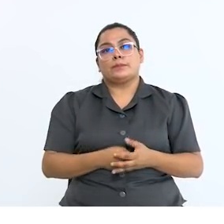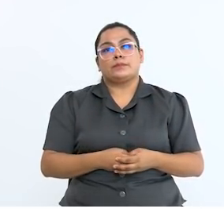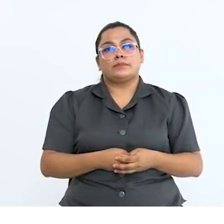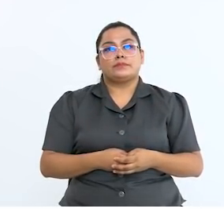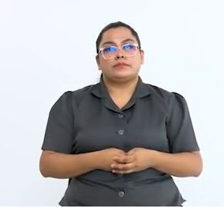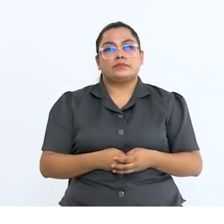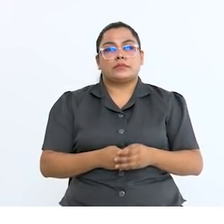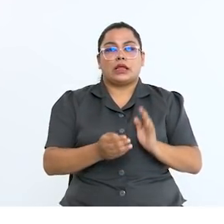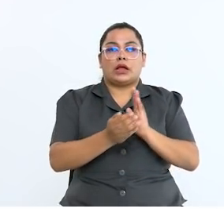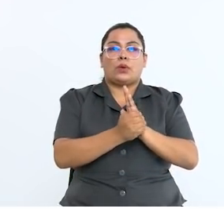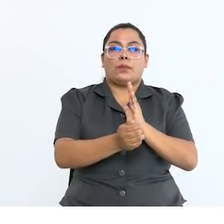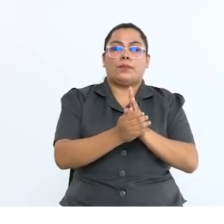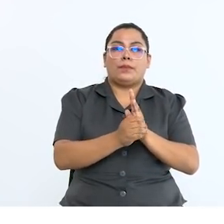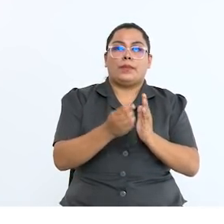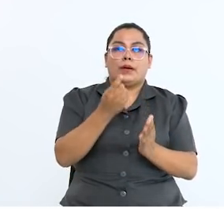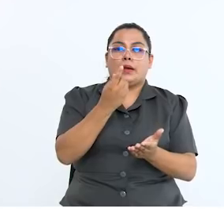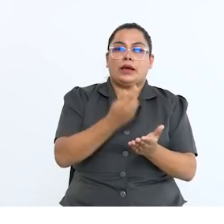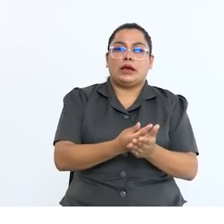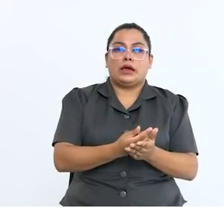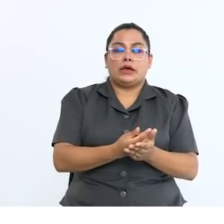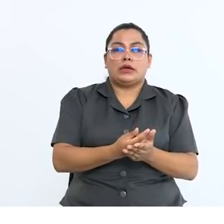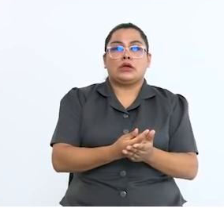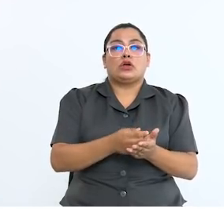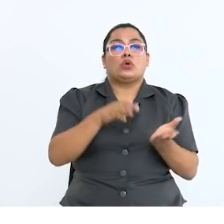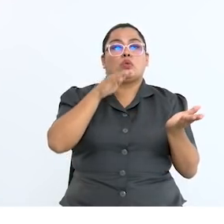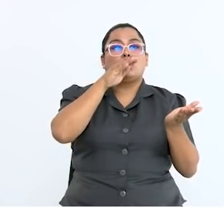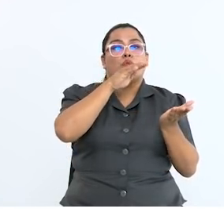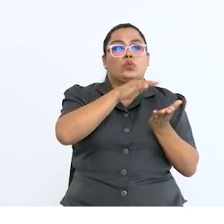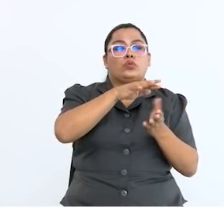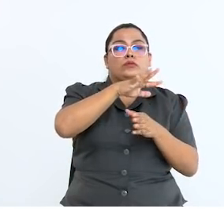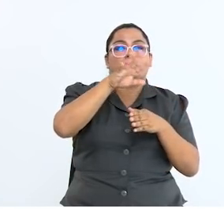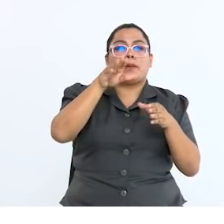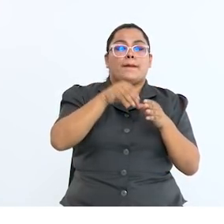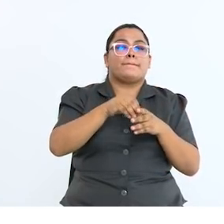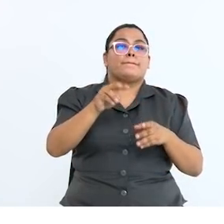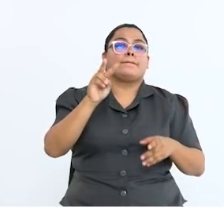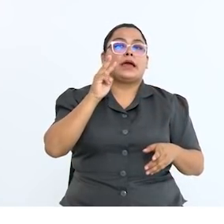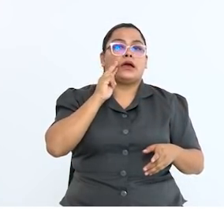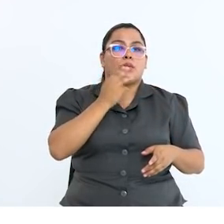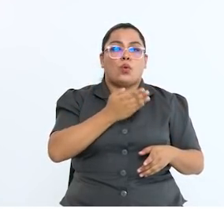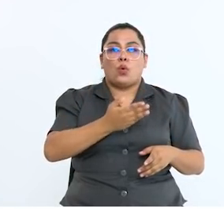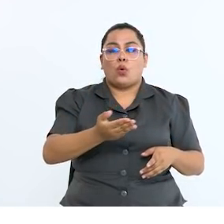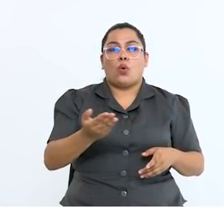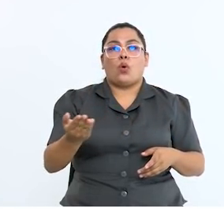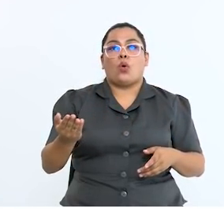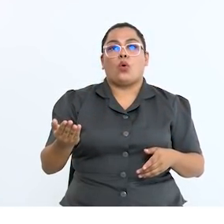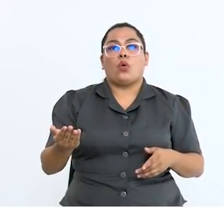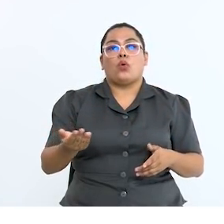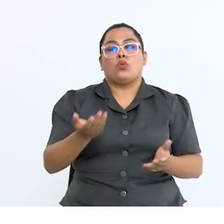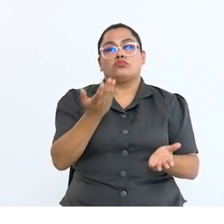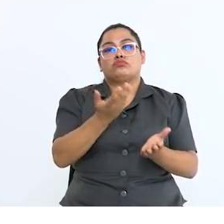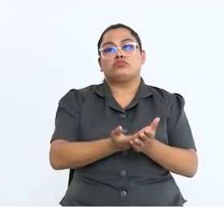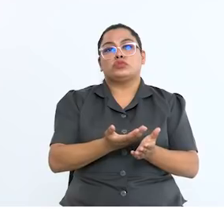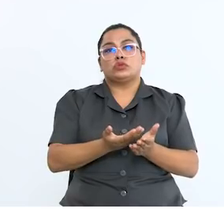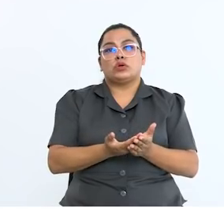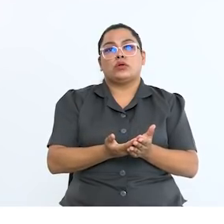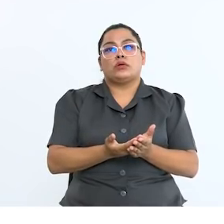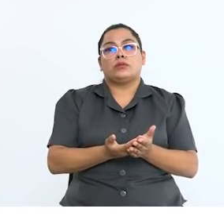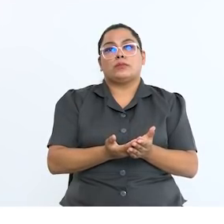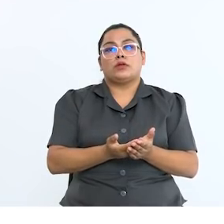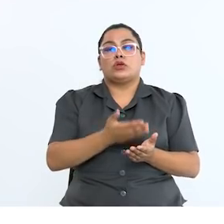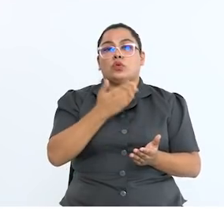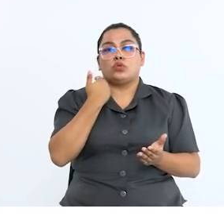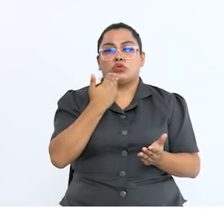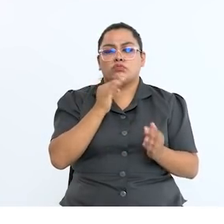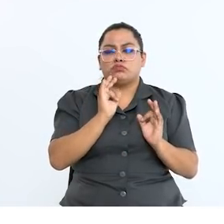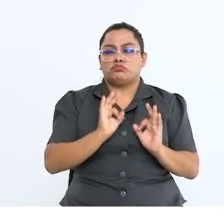asignatura. Las competencias de grado y unidad incluyen un verbo, un objeto, un propósito